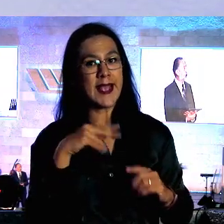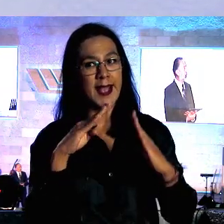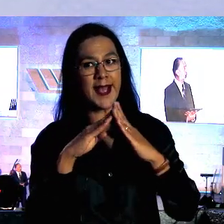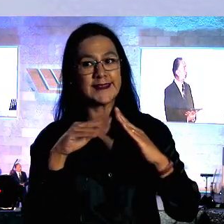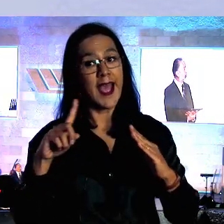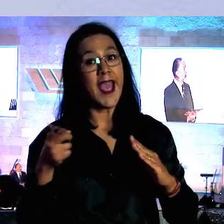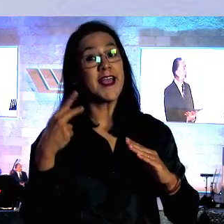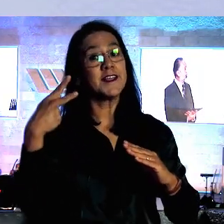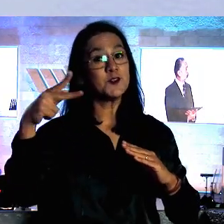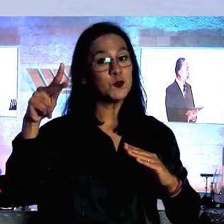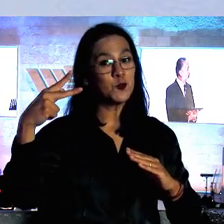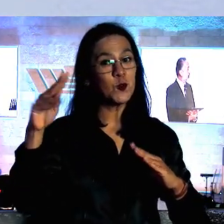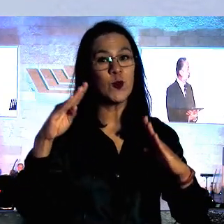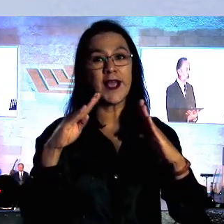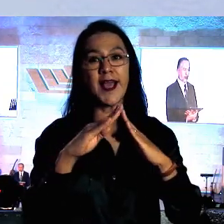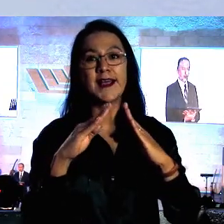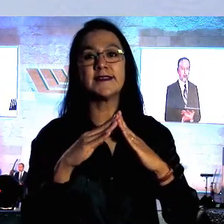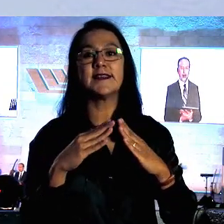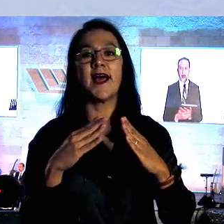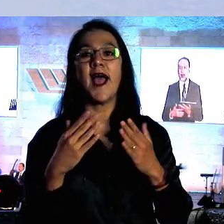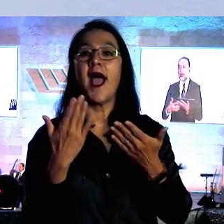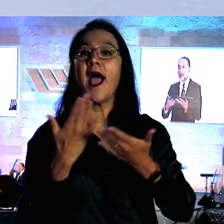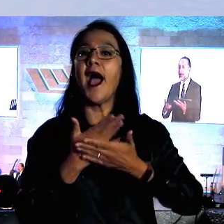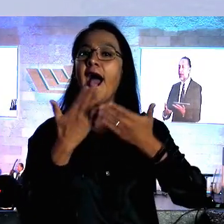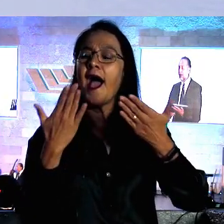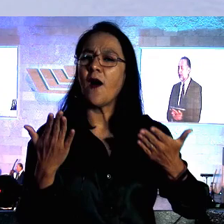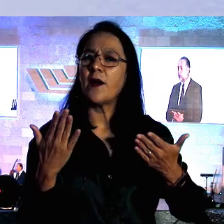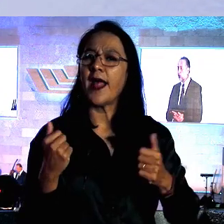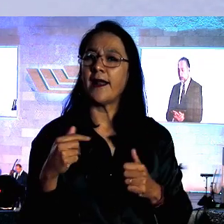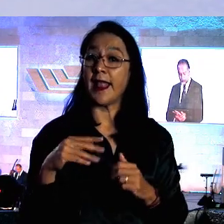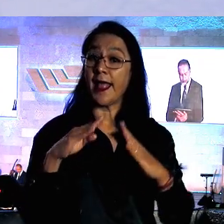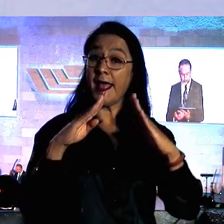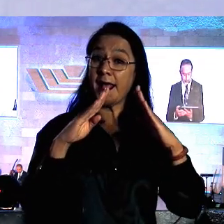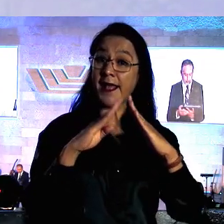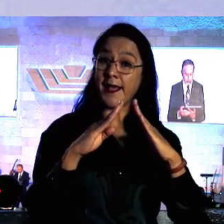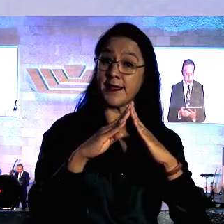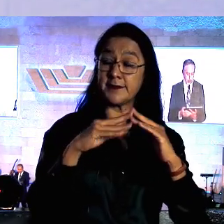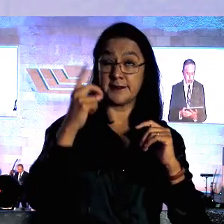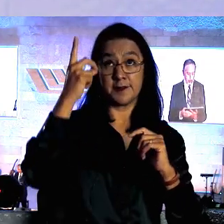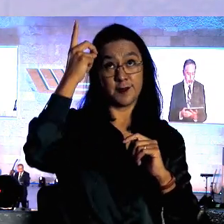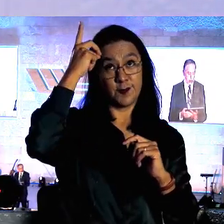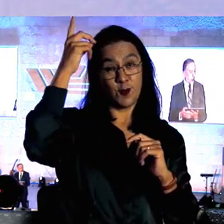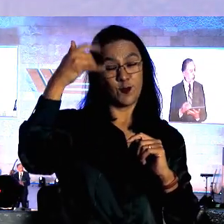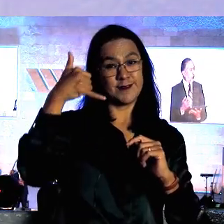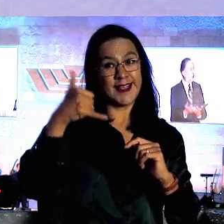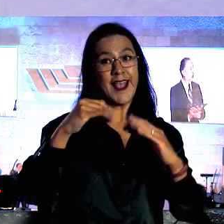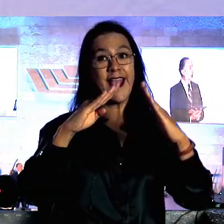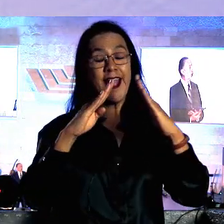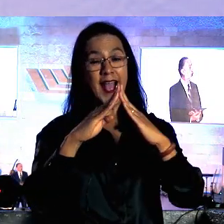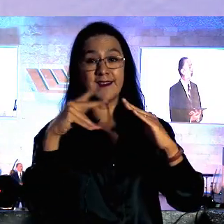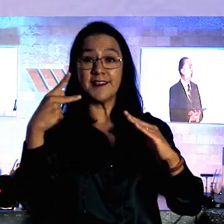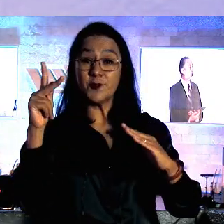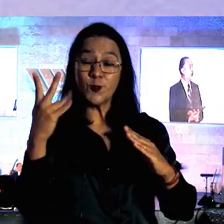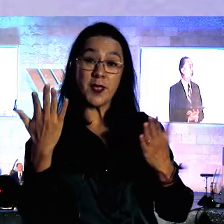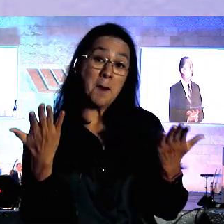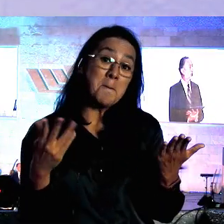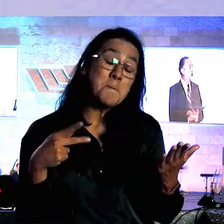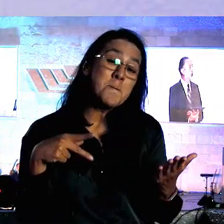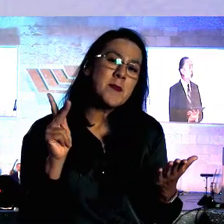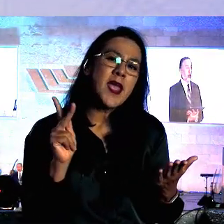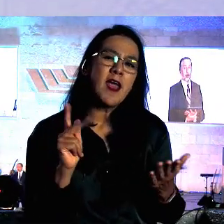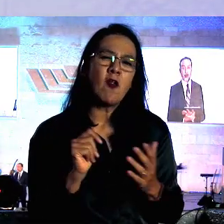más espirituales dicen y es casa de Dios y casa tuya. Pero a mejor lo decimos como mero formalismo